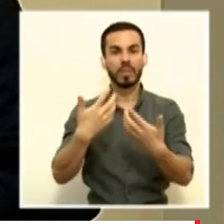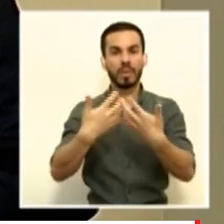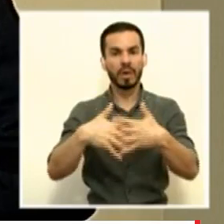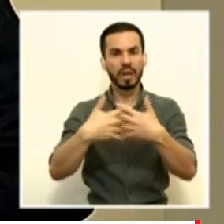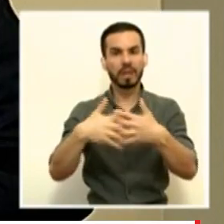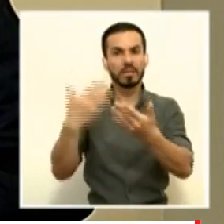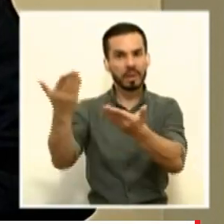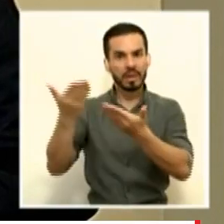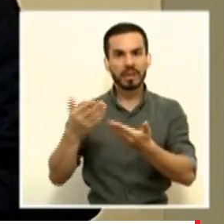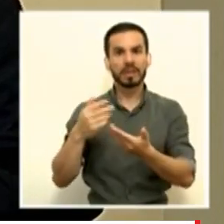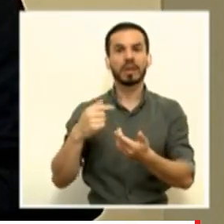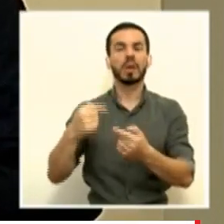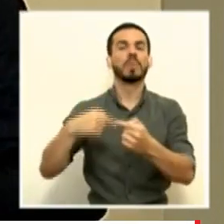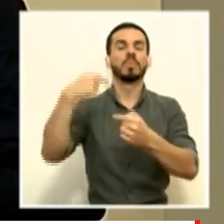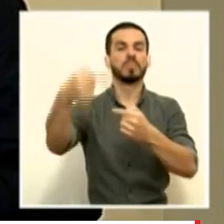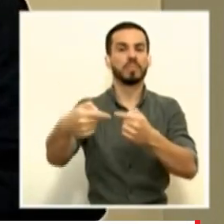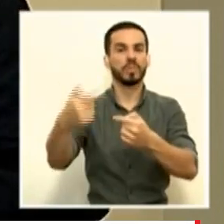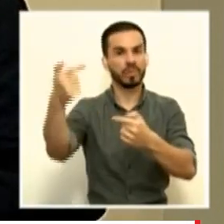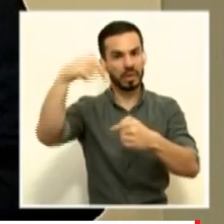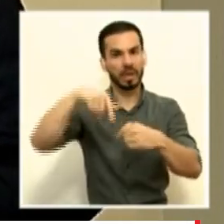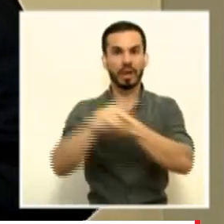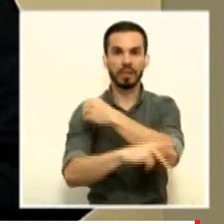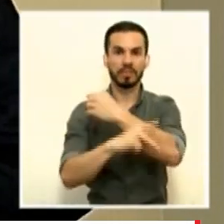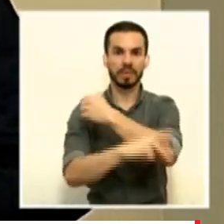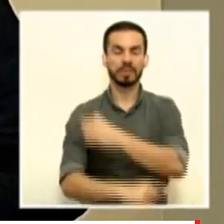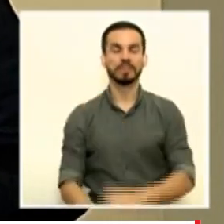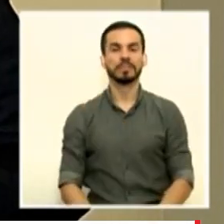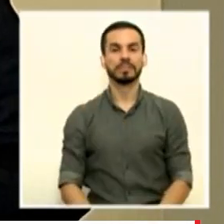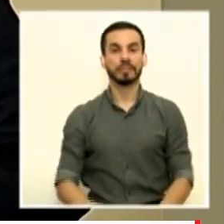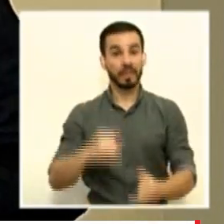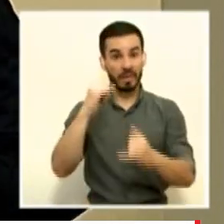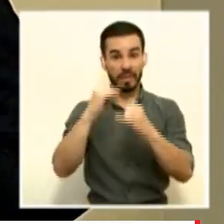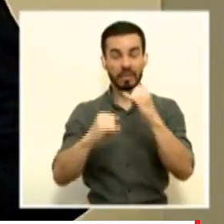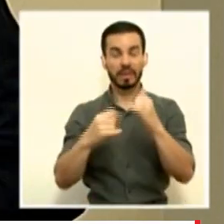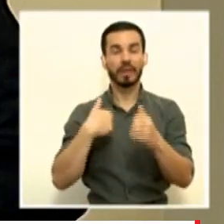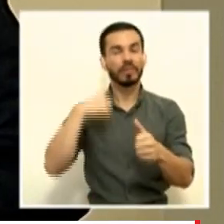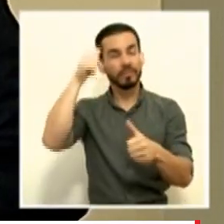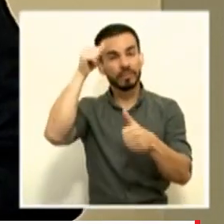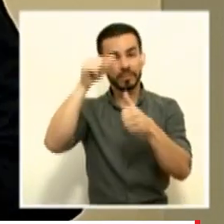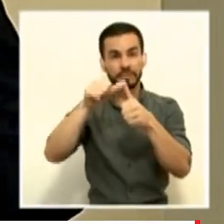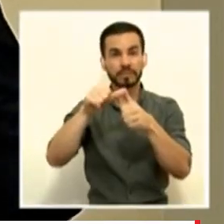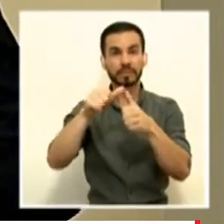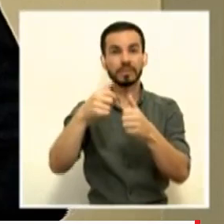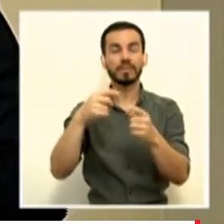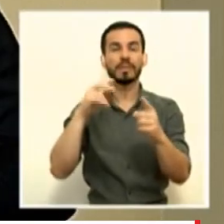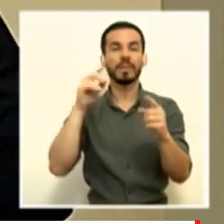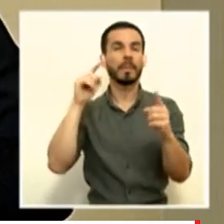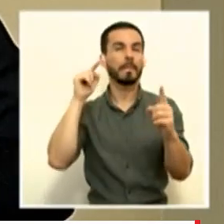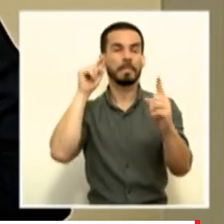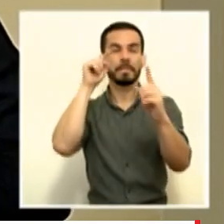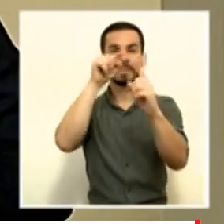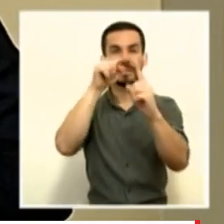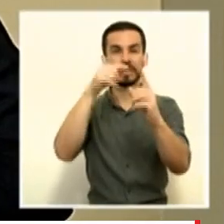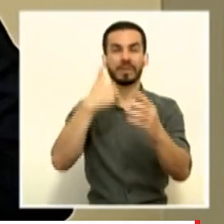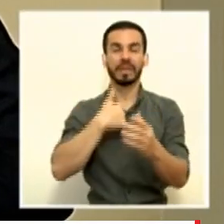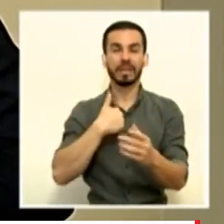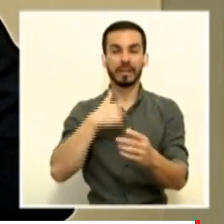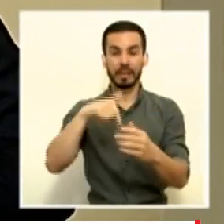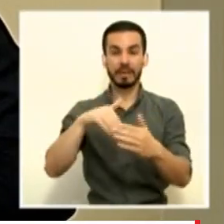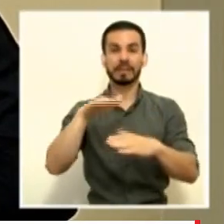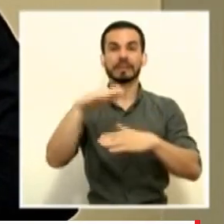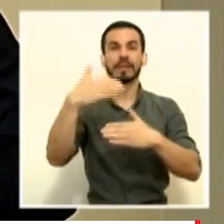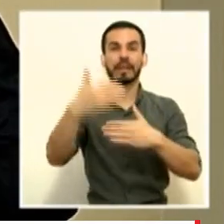llegarán prontamente al país. Finalmente, recordar la misión que tenemos en esta etapa